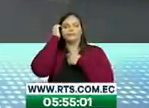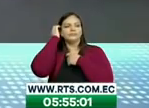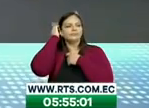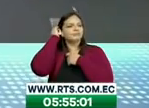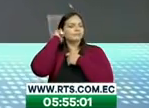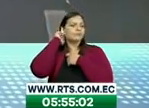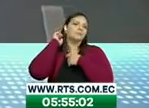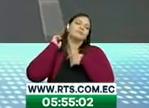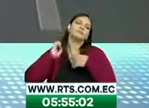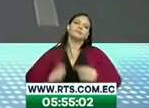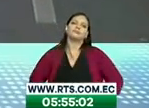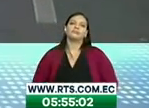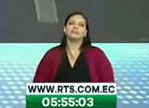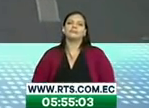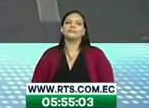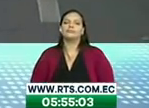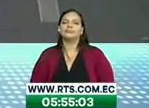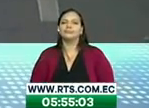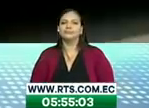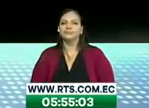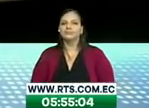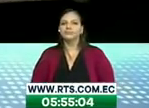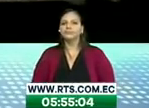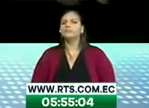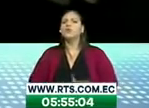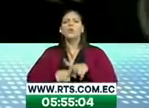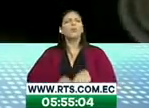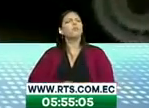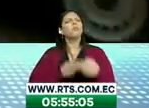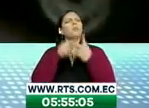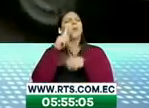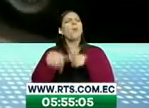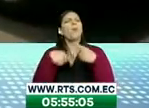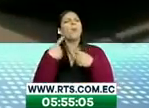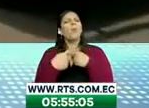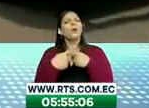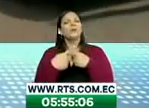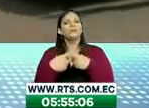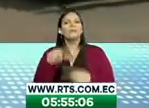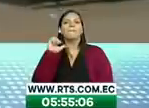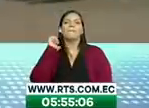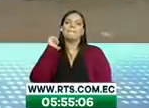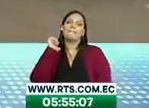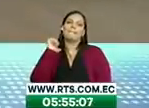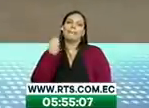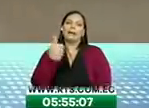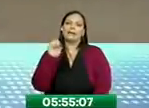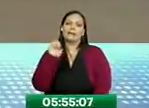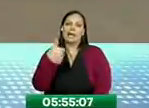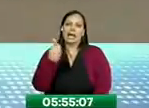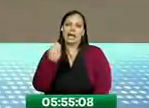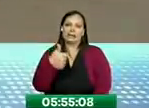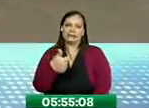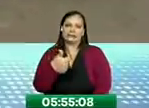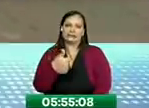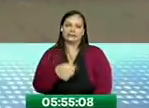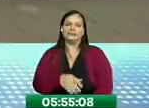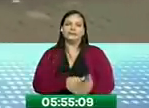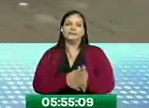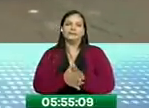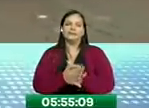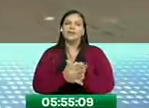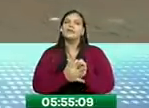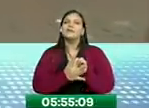de excepción que rige a partir de hoy, y la restricción vehicular rige a partir del día de